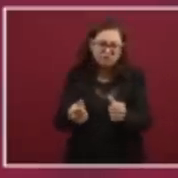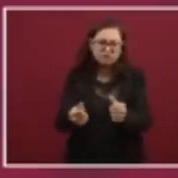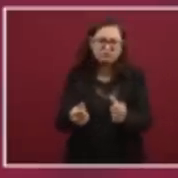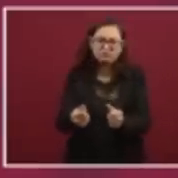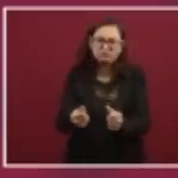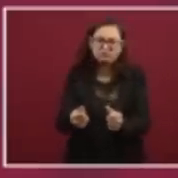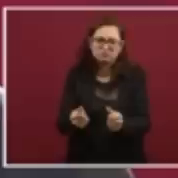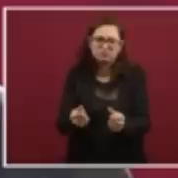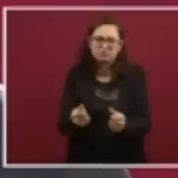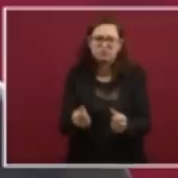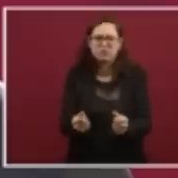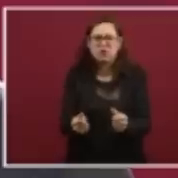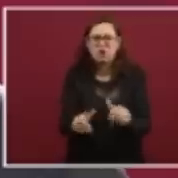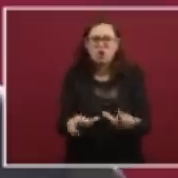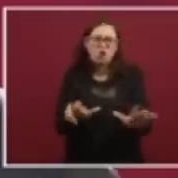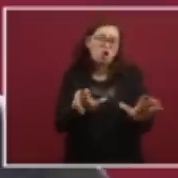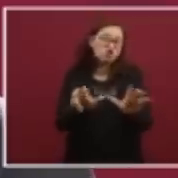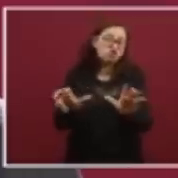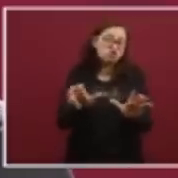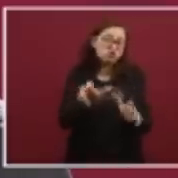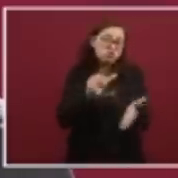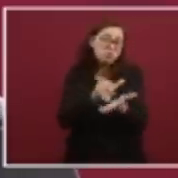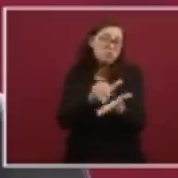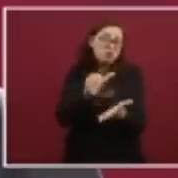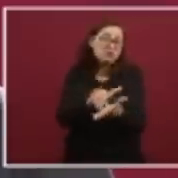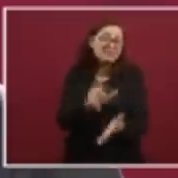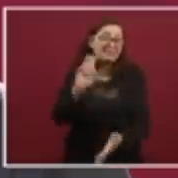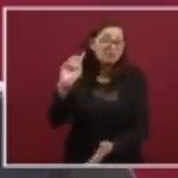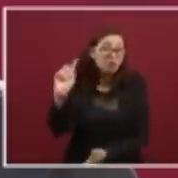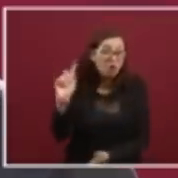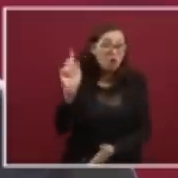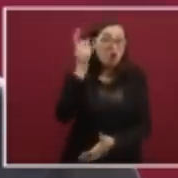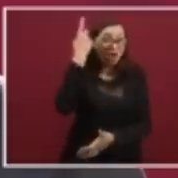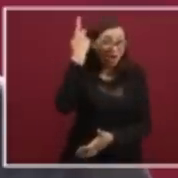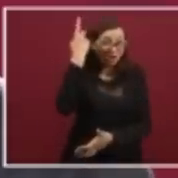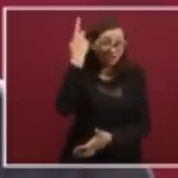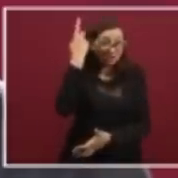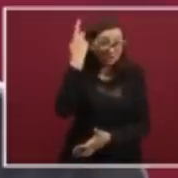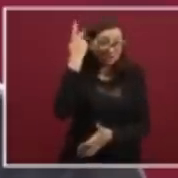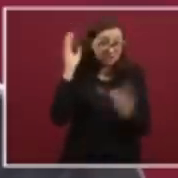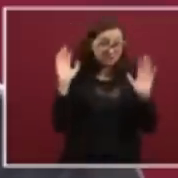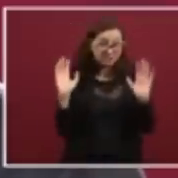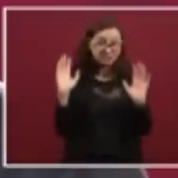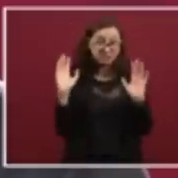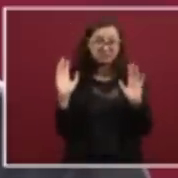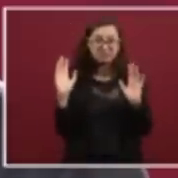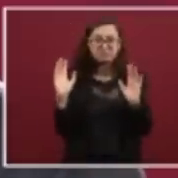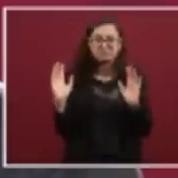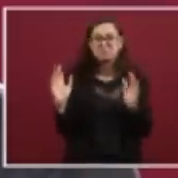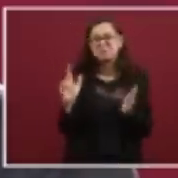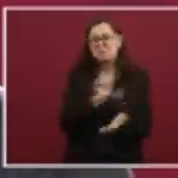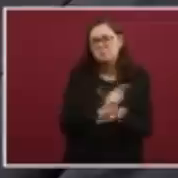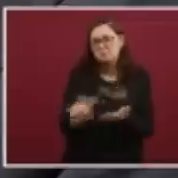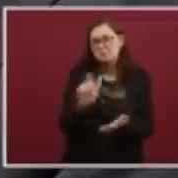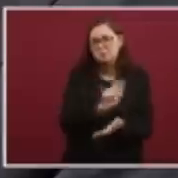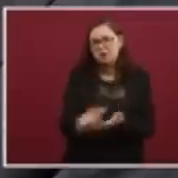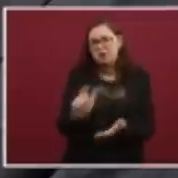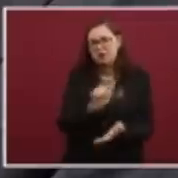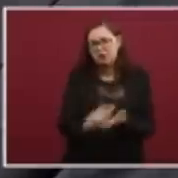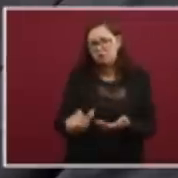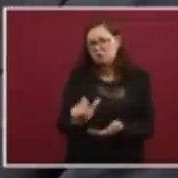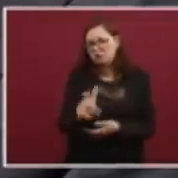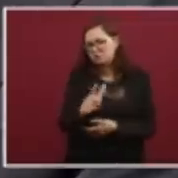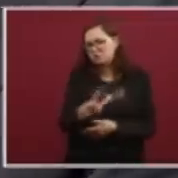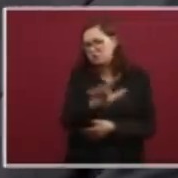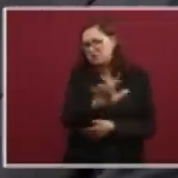800 millones de dólares, o sea, porque pagaron como 500 millones de